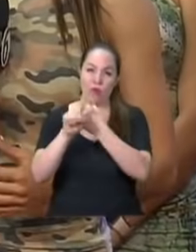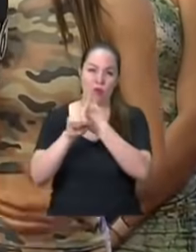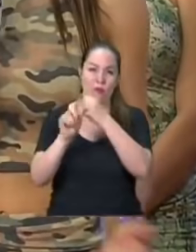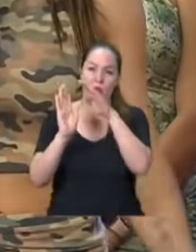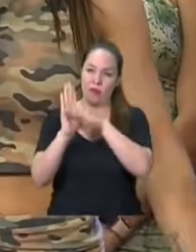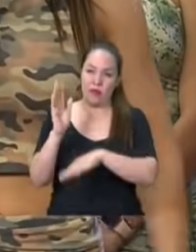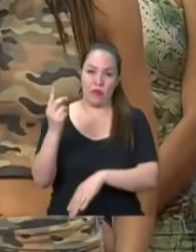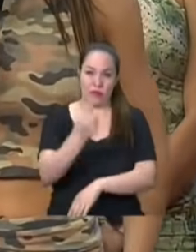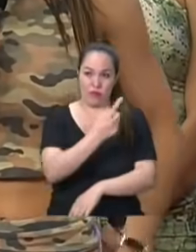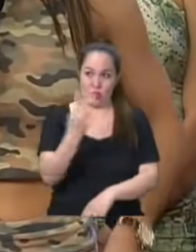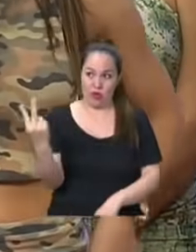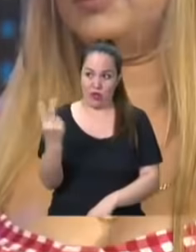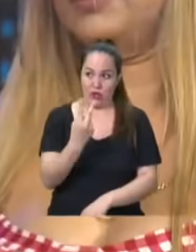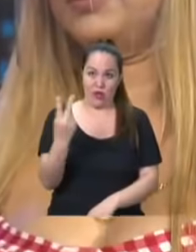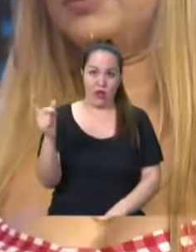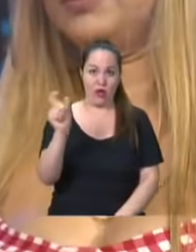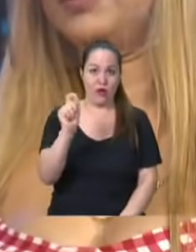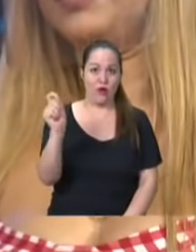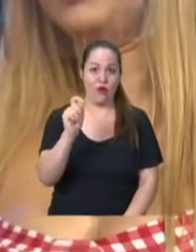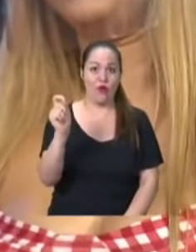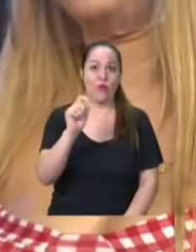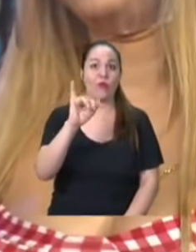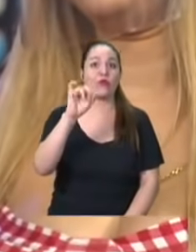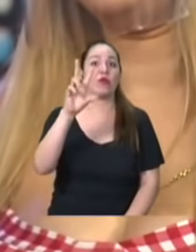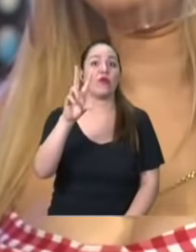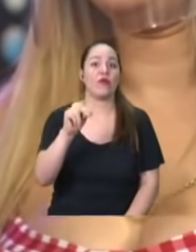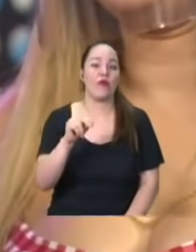sí o no? Sí, Chavis.